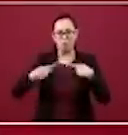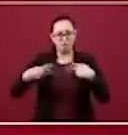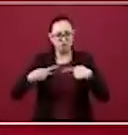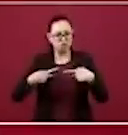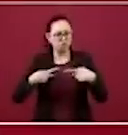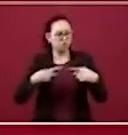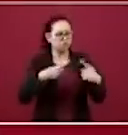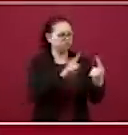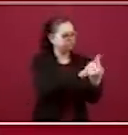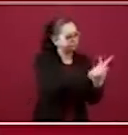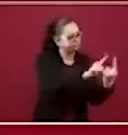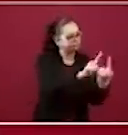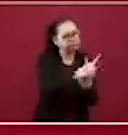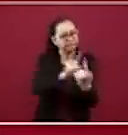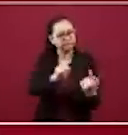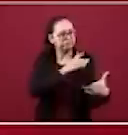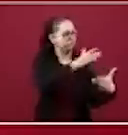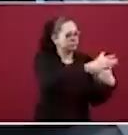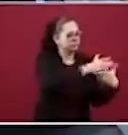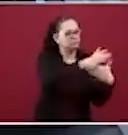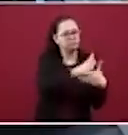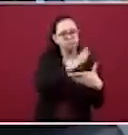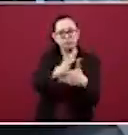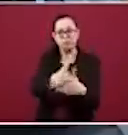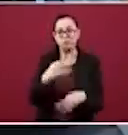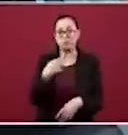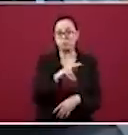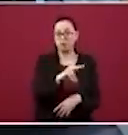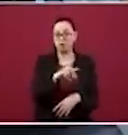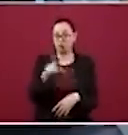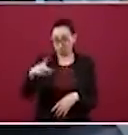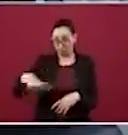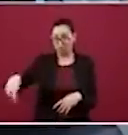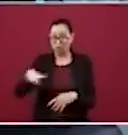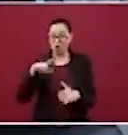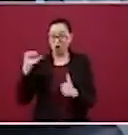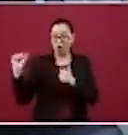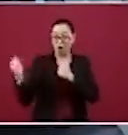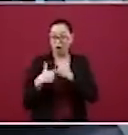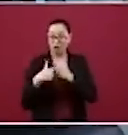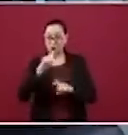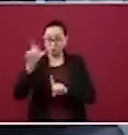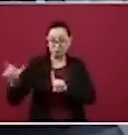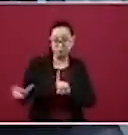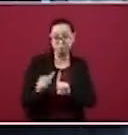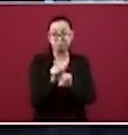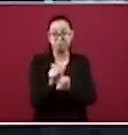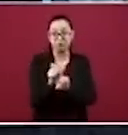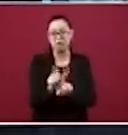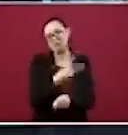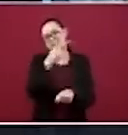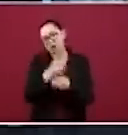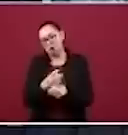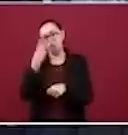ellos acudan de manera directa a la gente, pero ¿está pensando en darles protección a los funcionarios? Porque estamos hablando de subsecretarios